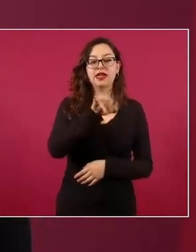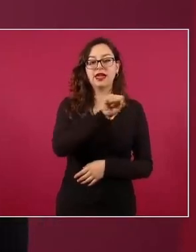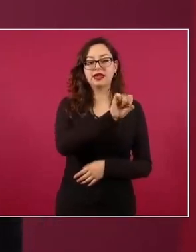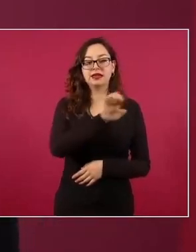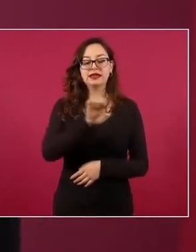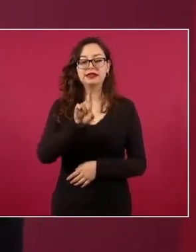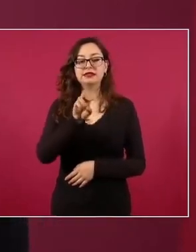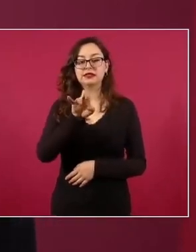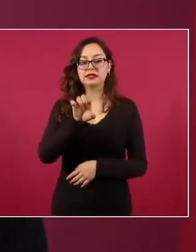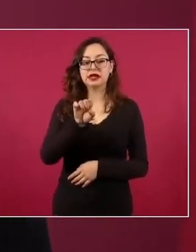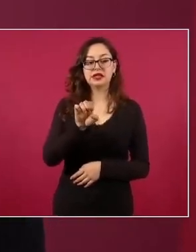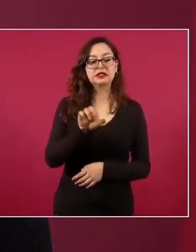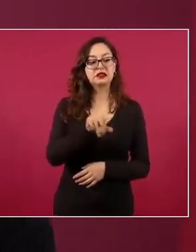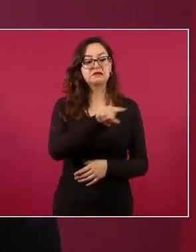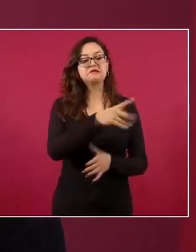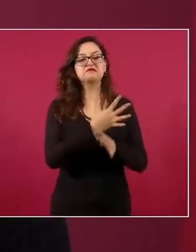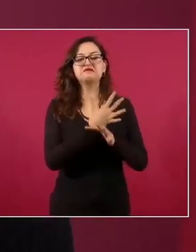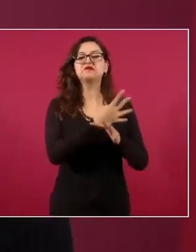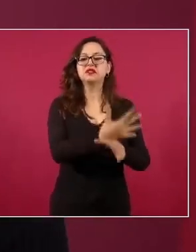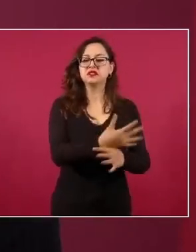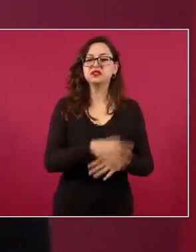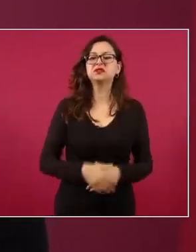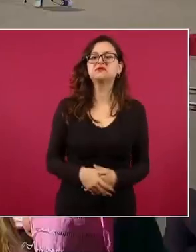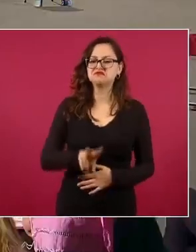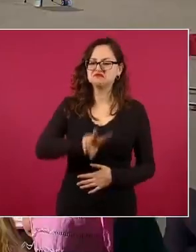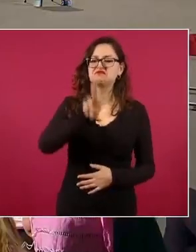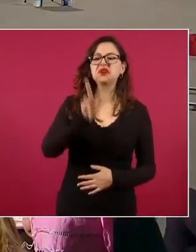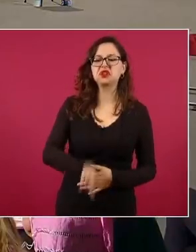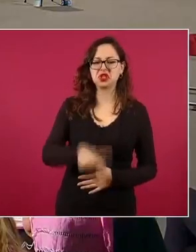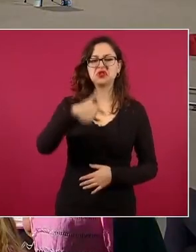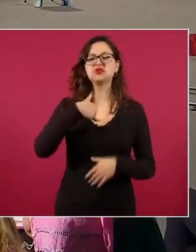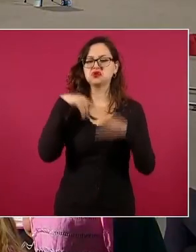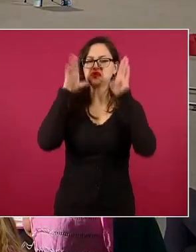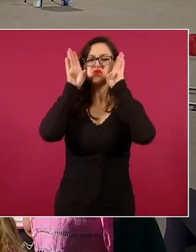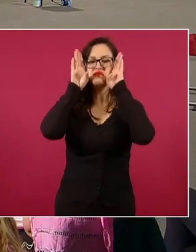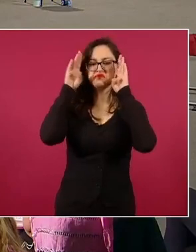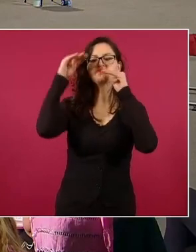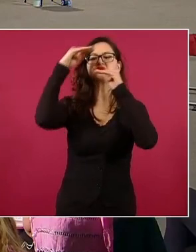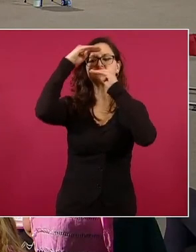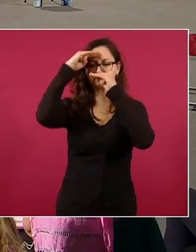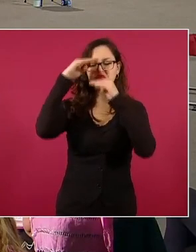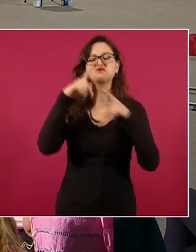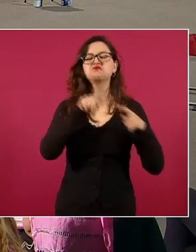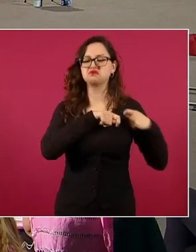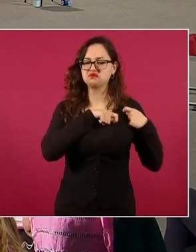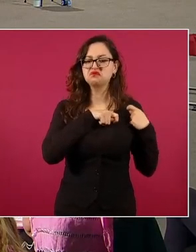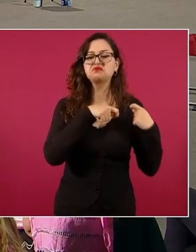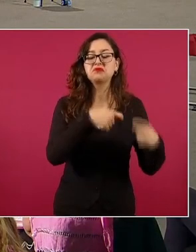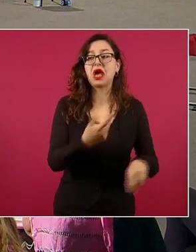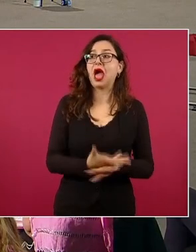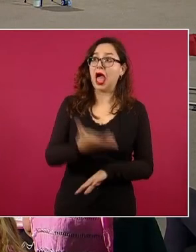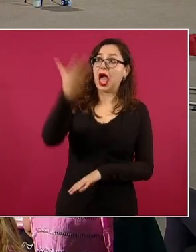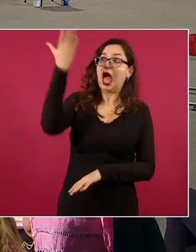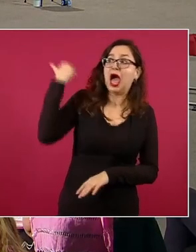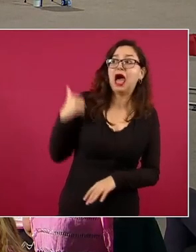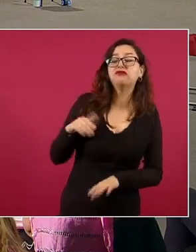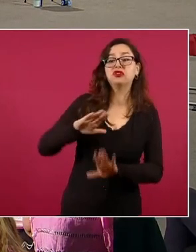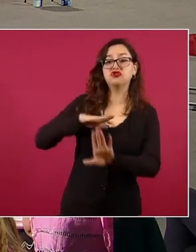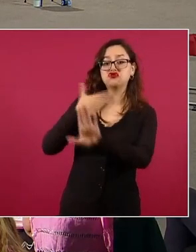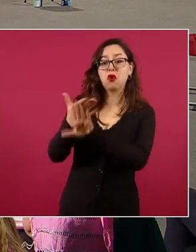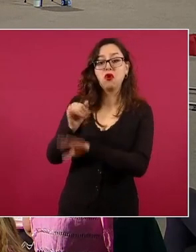conservadora y se disculpa por lo escrito en el pasado contra el árbitro electoral, argullando que